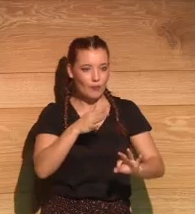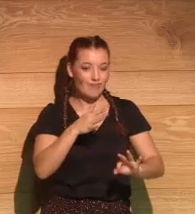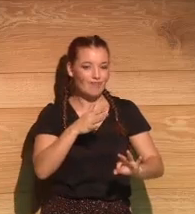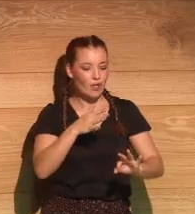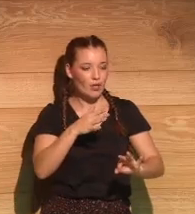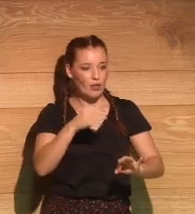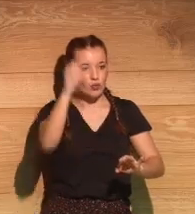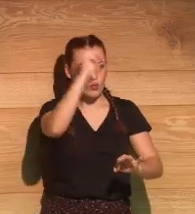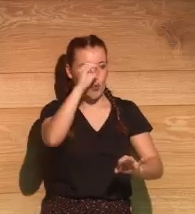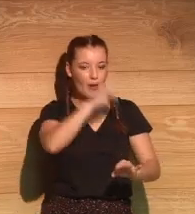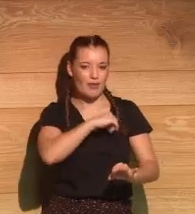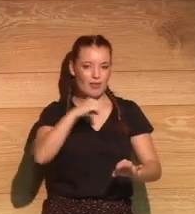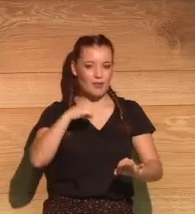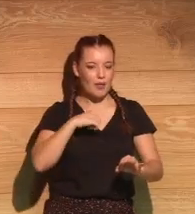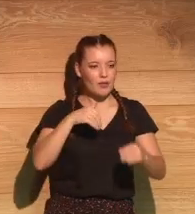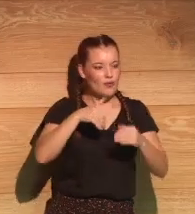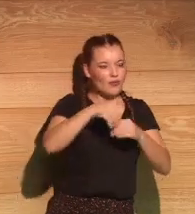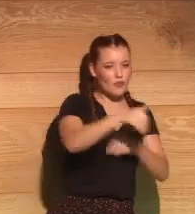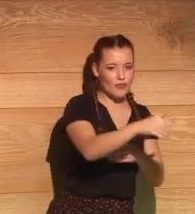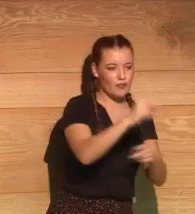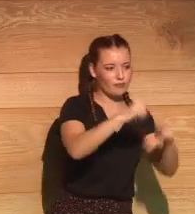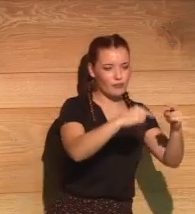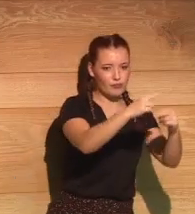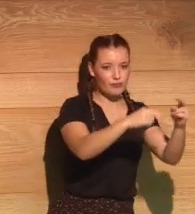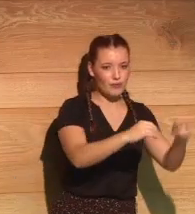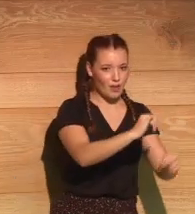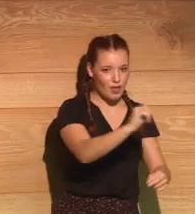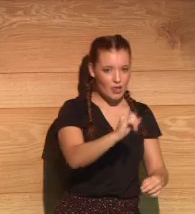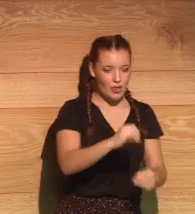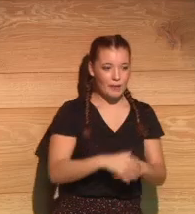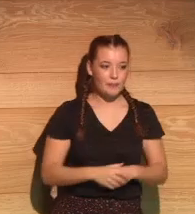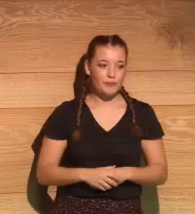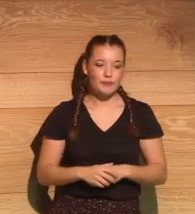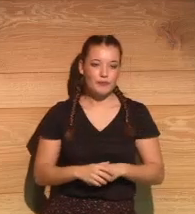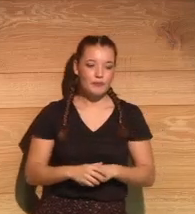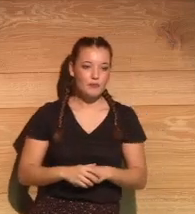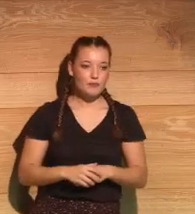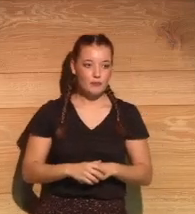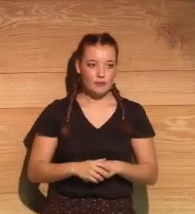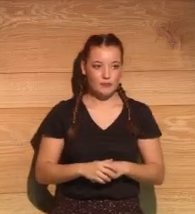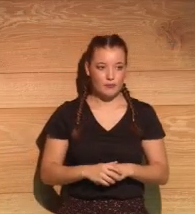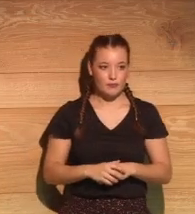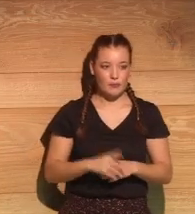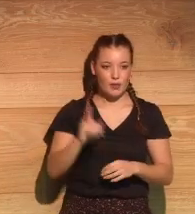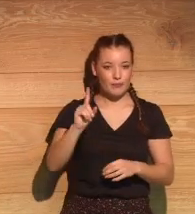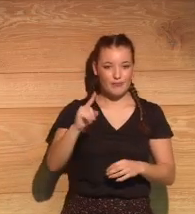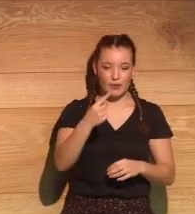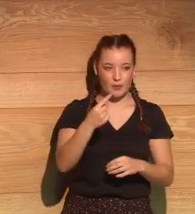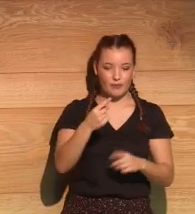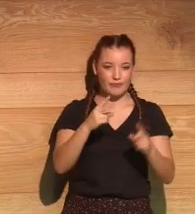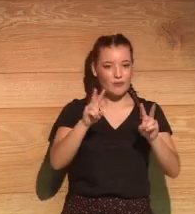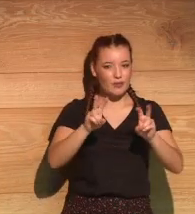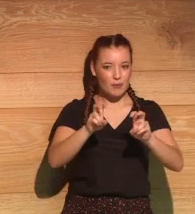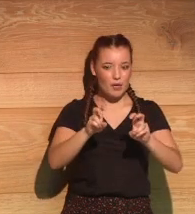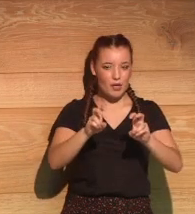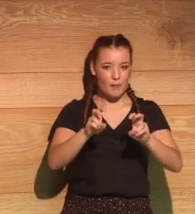subjetividades estructurales a largo plazo. Yo creo que primero que esto que dices de cultos, que no